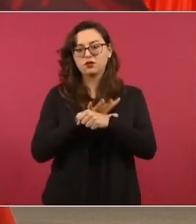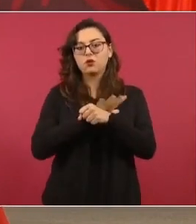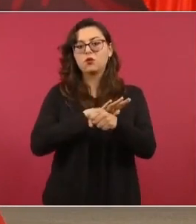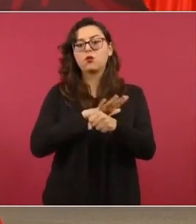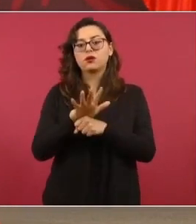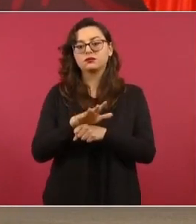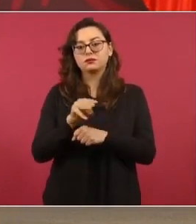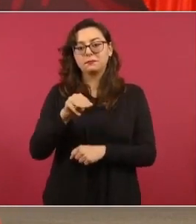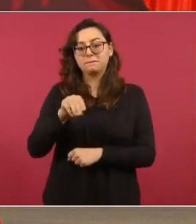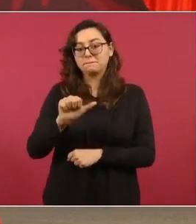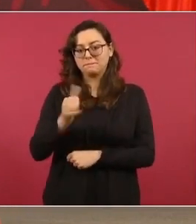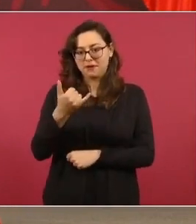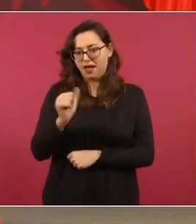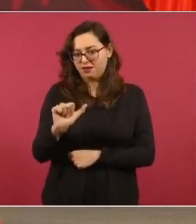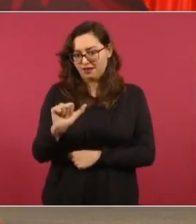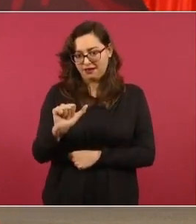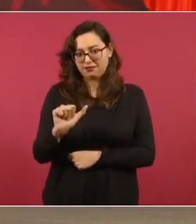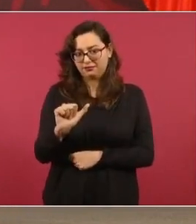se desarrolla,